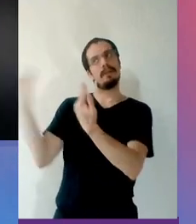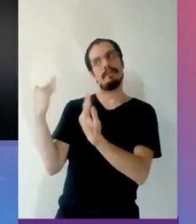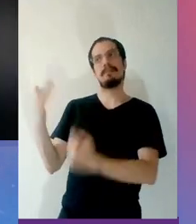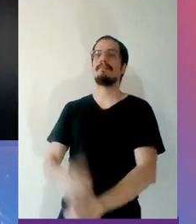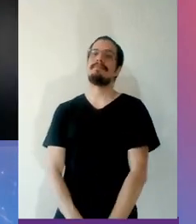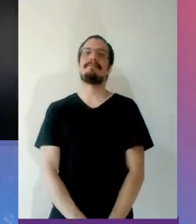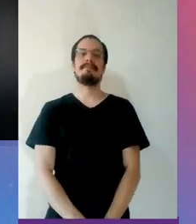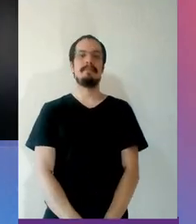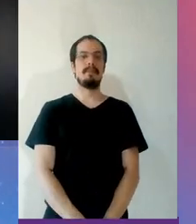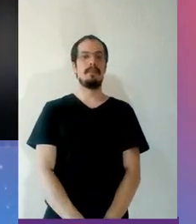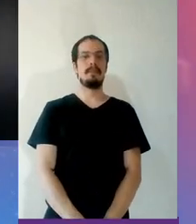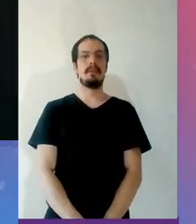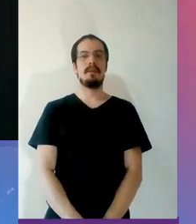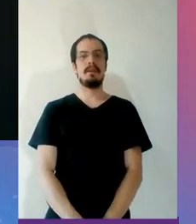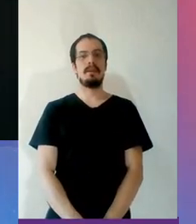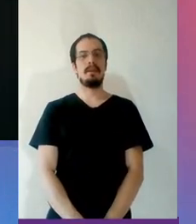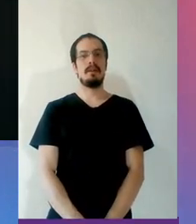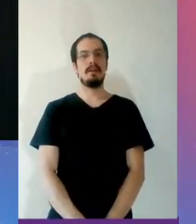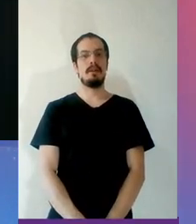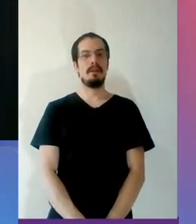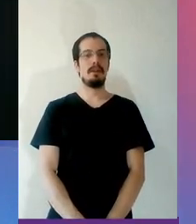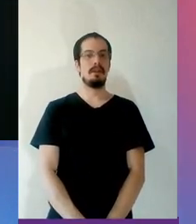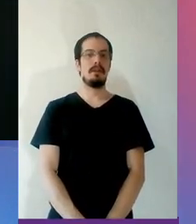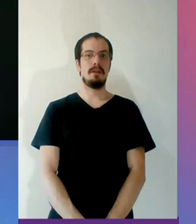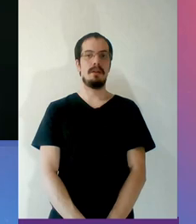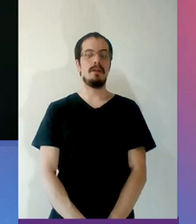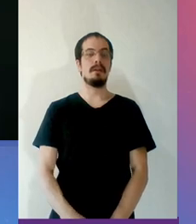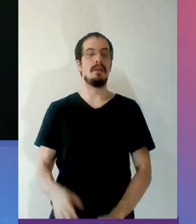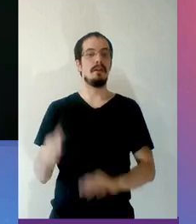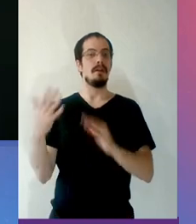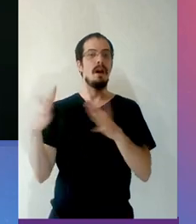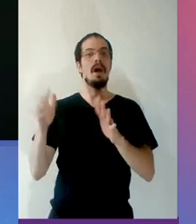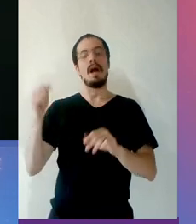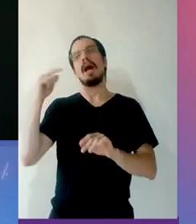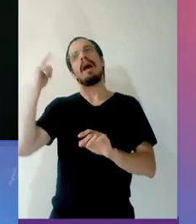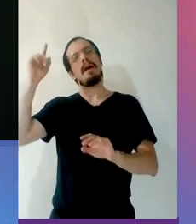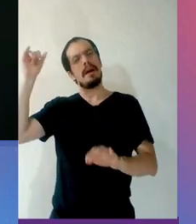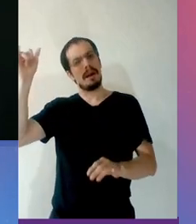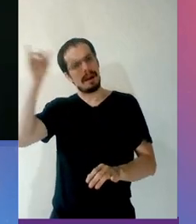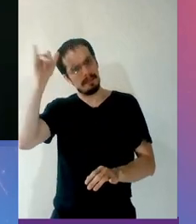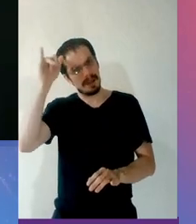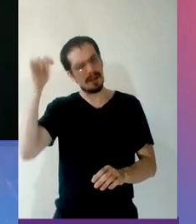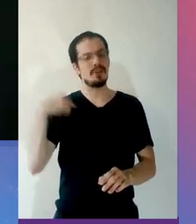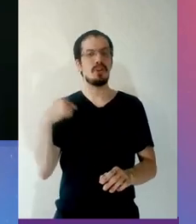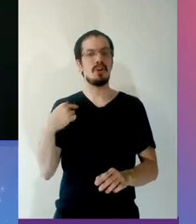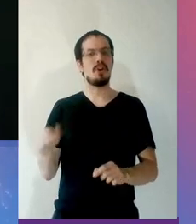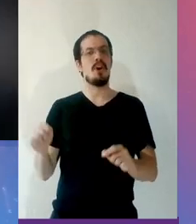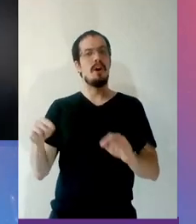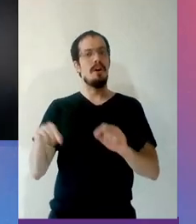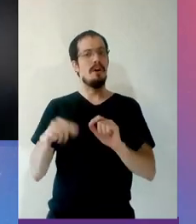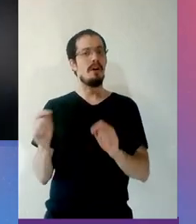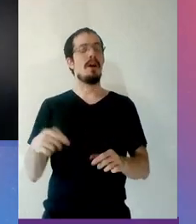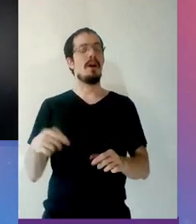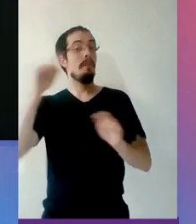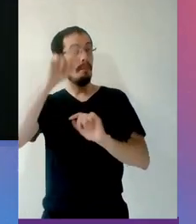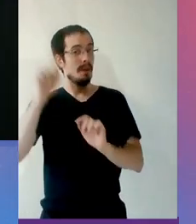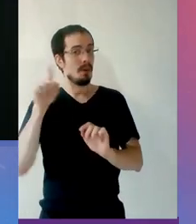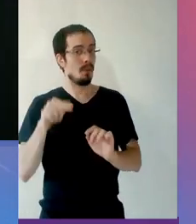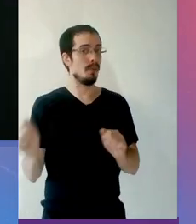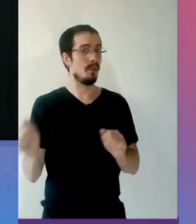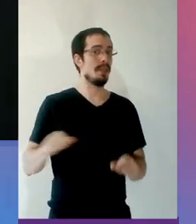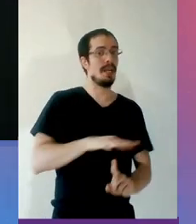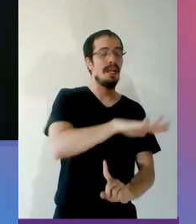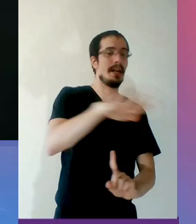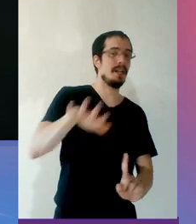En realidad, solamente porque la pregunta era muy focalizada y yo la generalicé mucho. Yo, no es que no me guste la